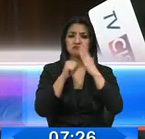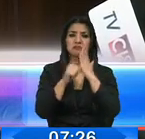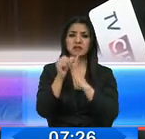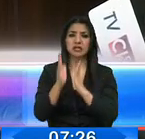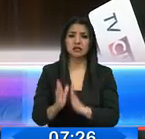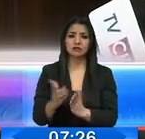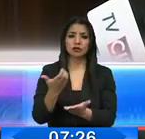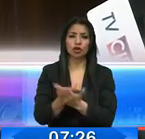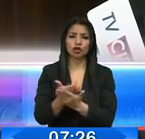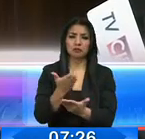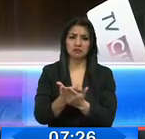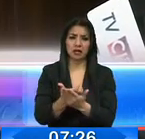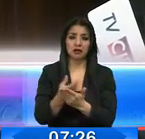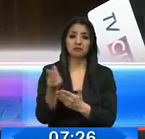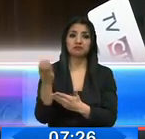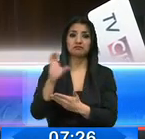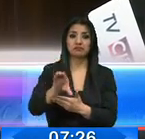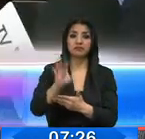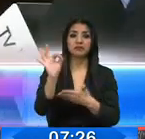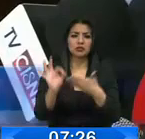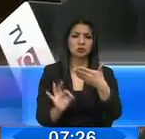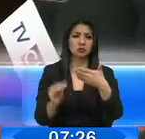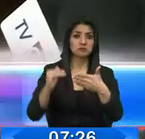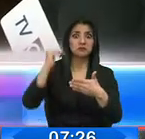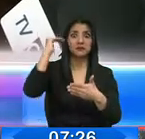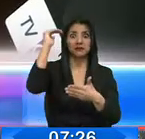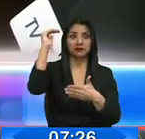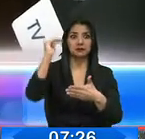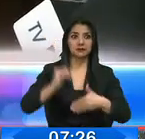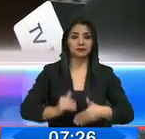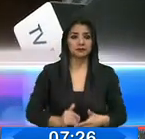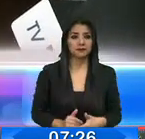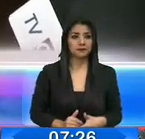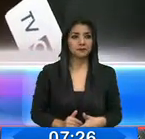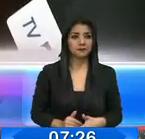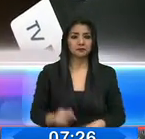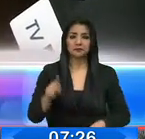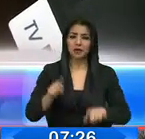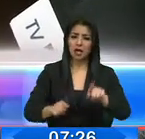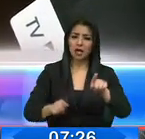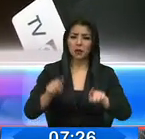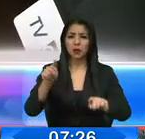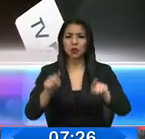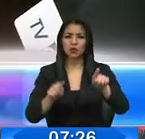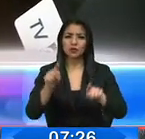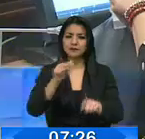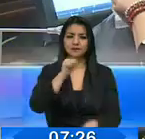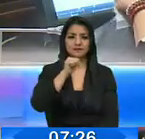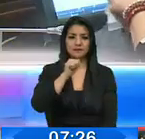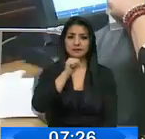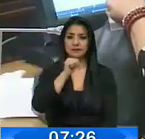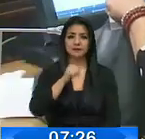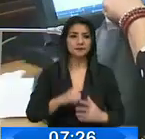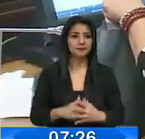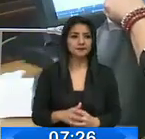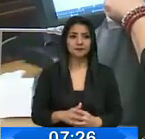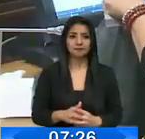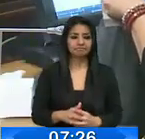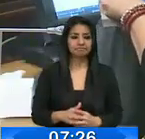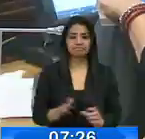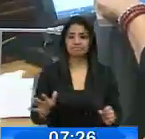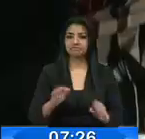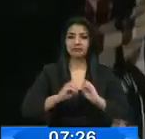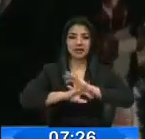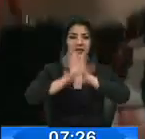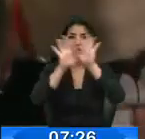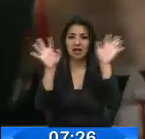de Economía al ejecutar el presupuesto es bastante alto. Vemos que algunas cosas sin duda son insuficientes. Que no quede en claro el tema de